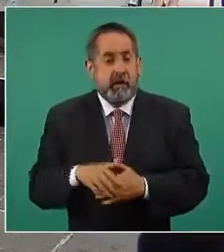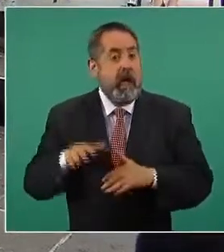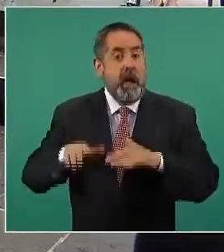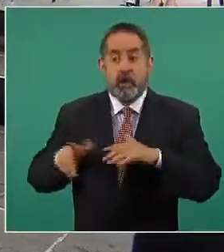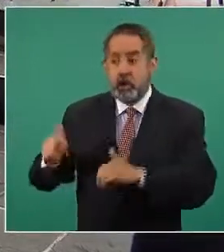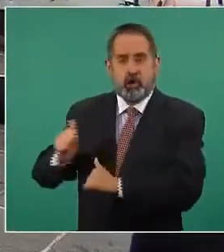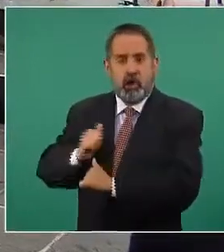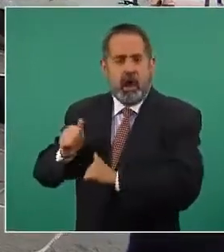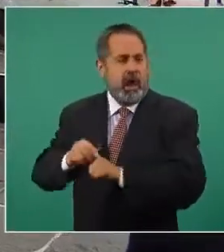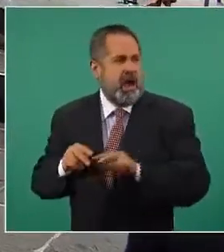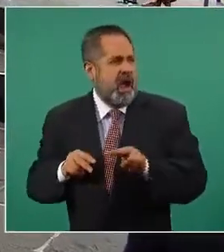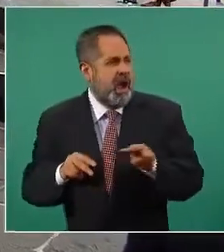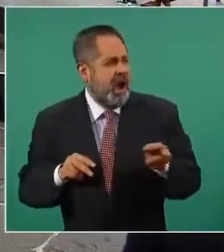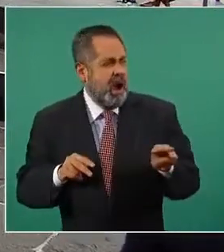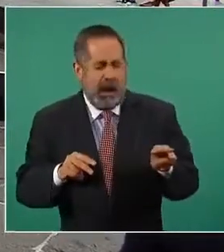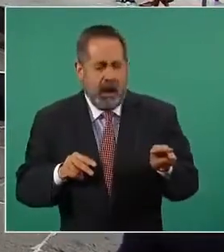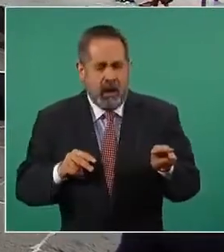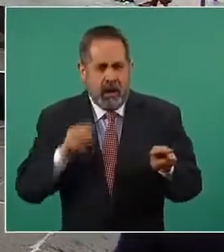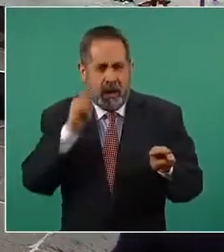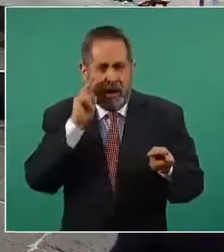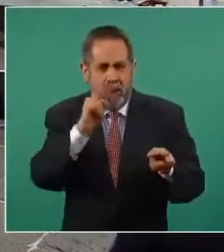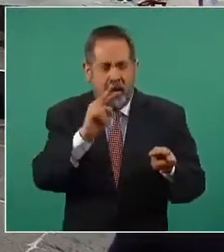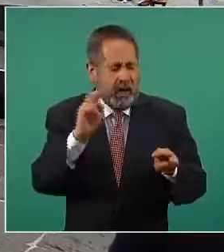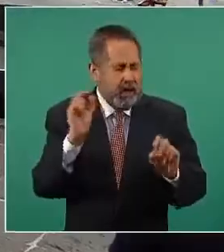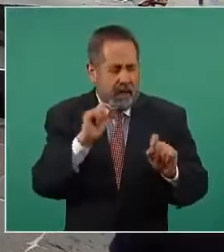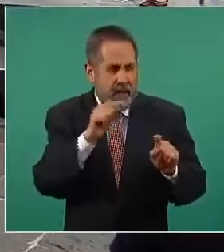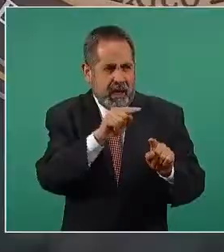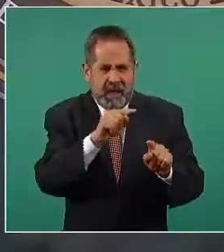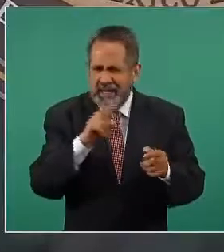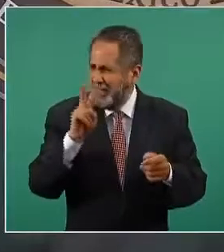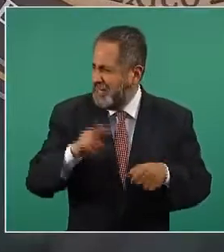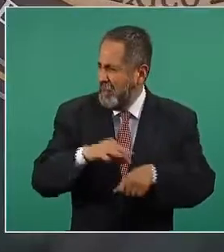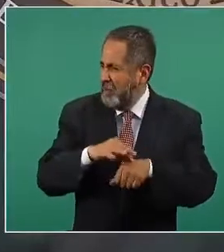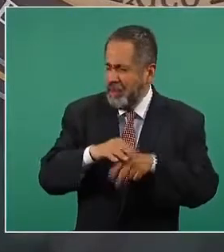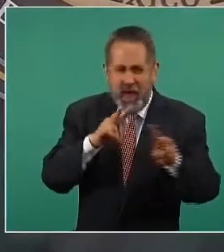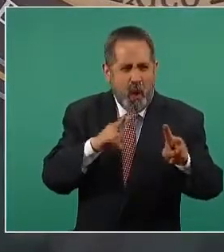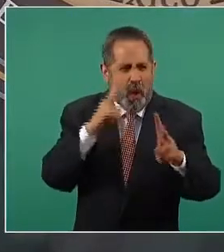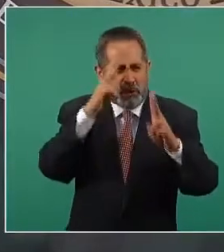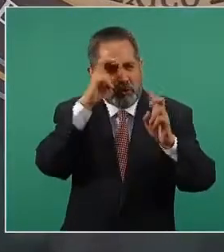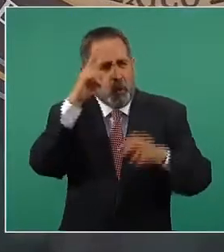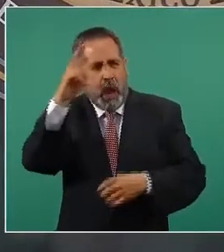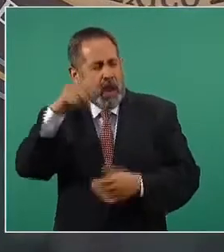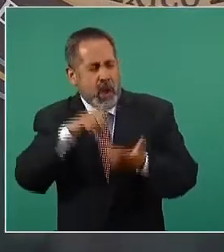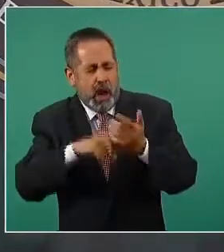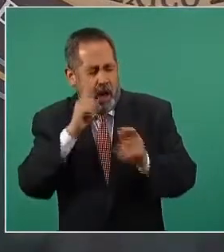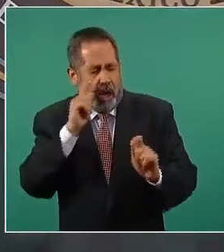decían que si aquello que veían si era entre sueños.